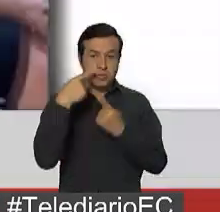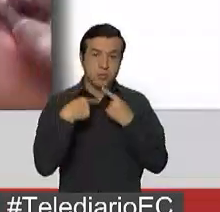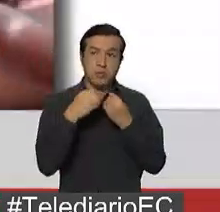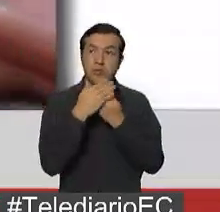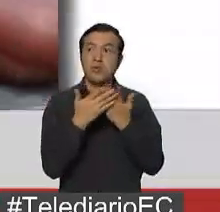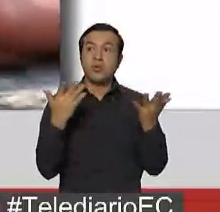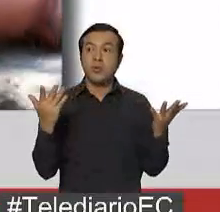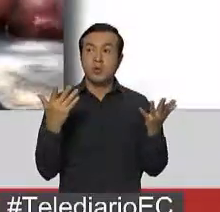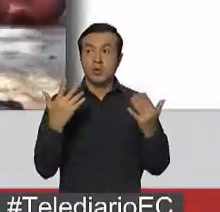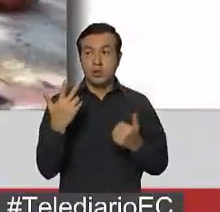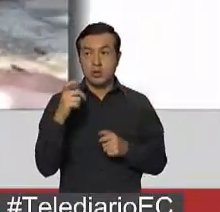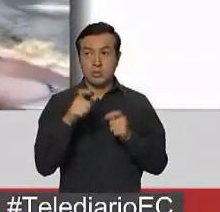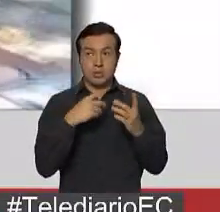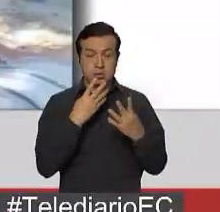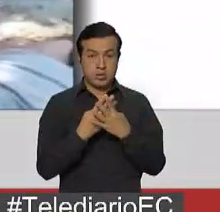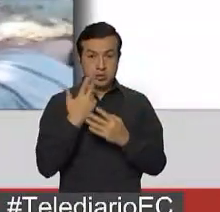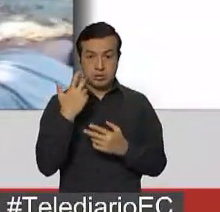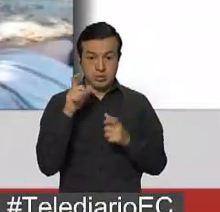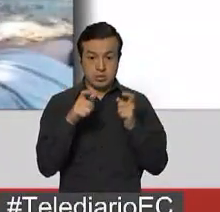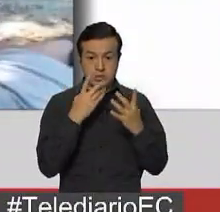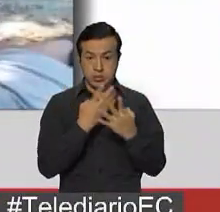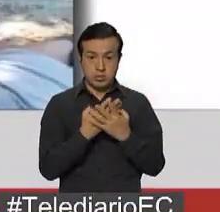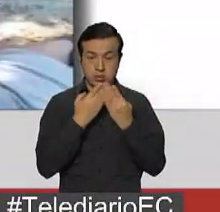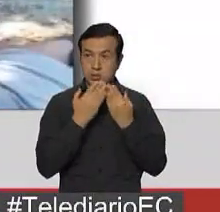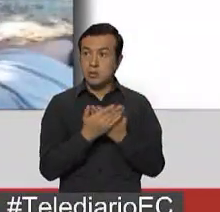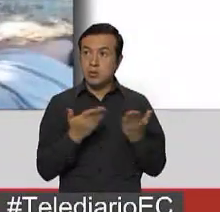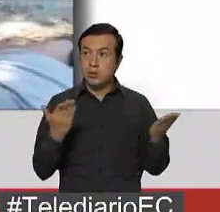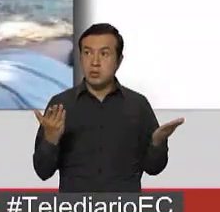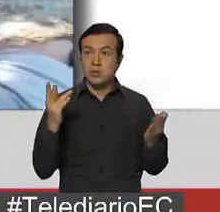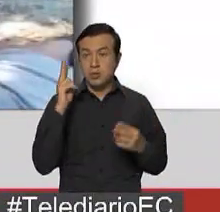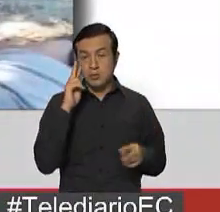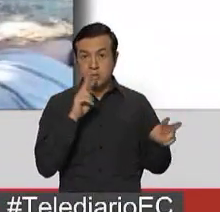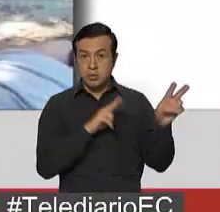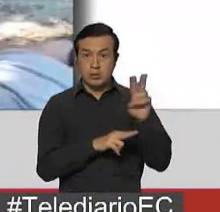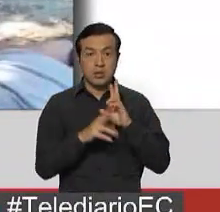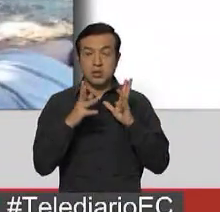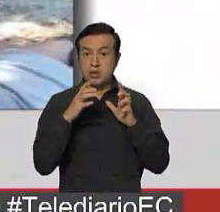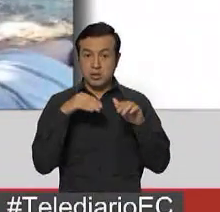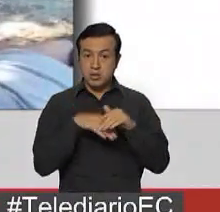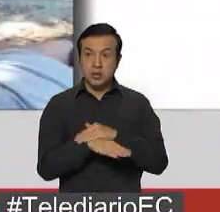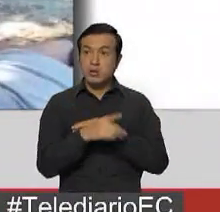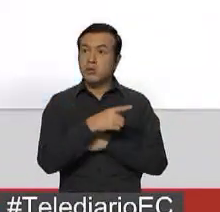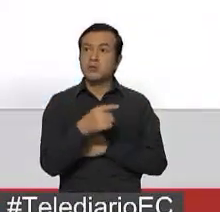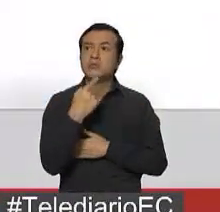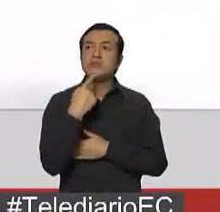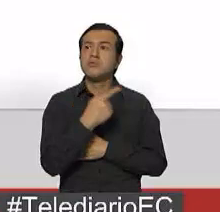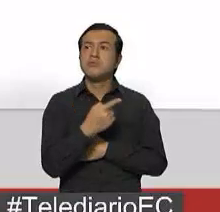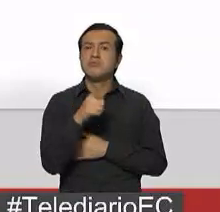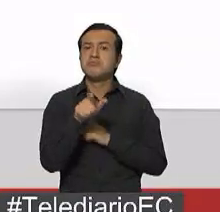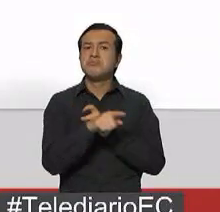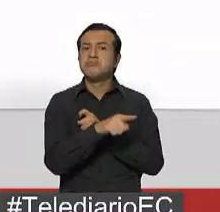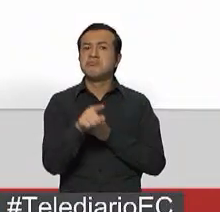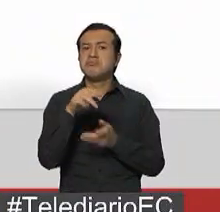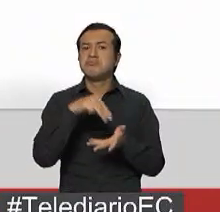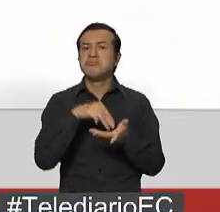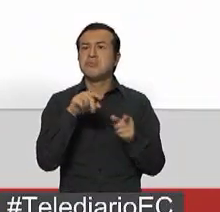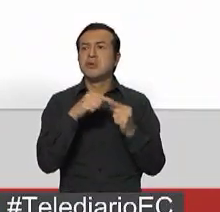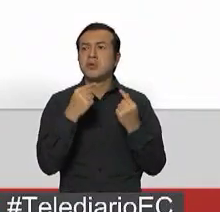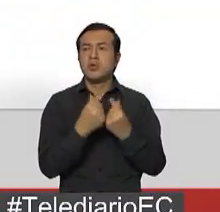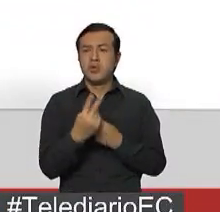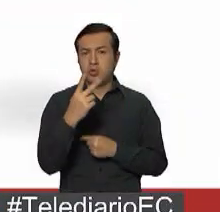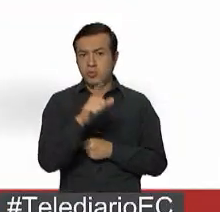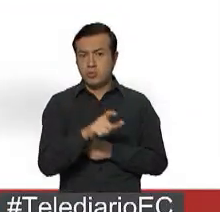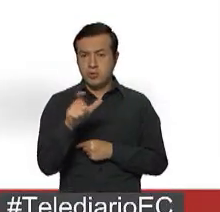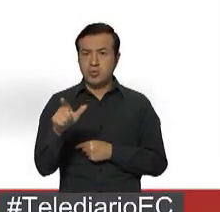que uno de los 13 detenidos capturados como resultado de la frustración del intento de incursión afirmó que entre los integrantes de su grupo había dos